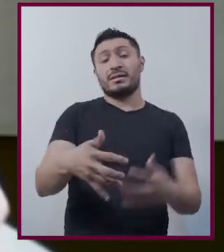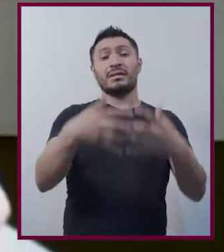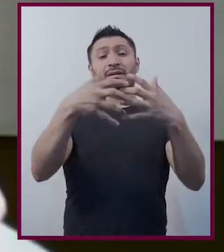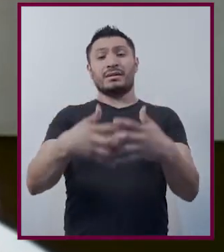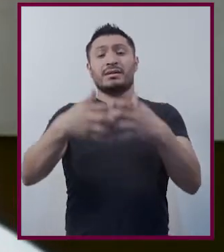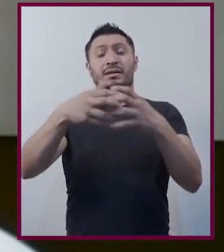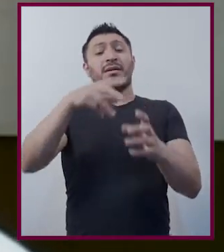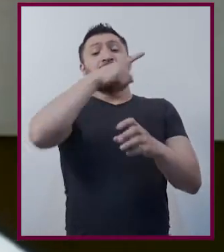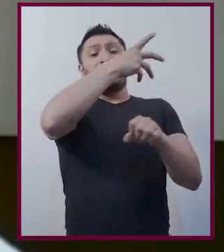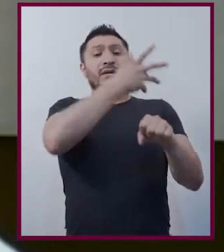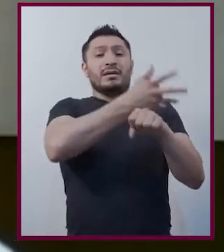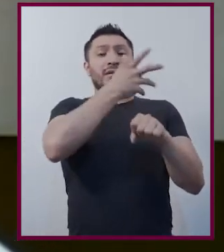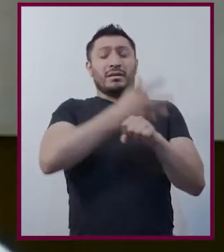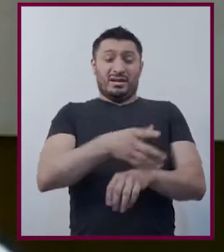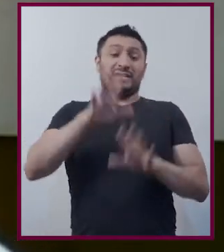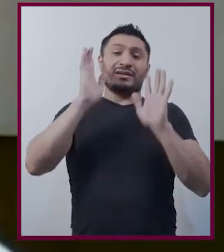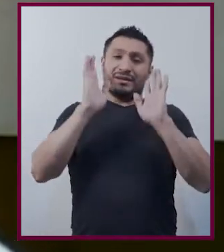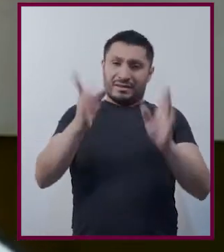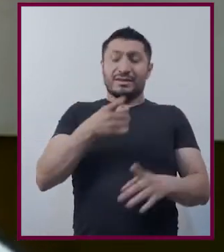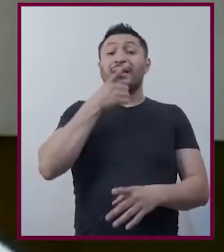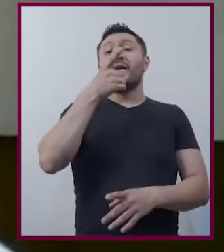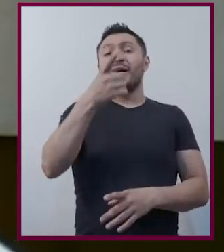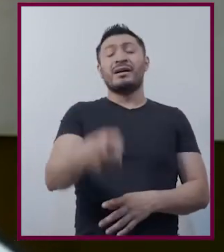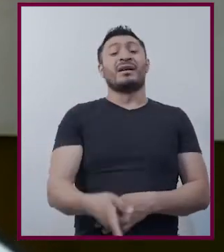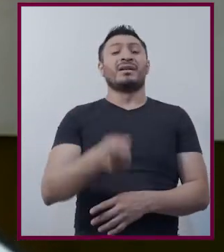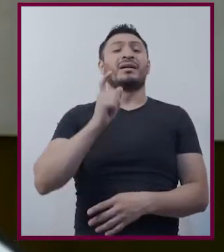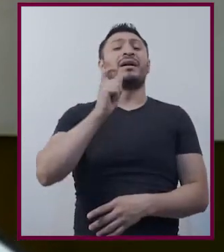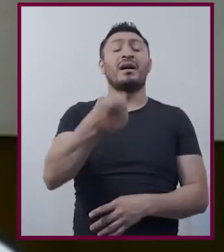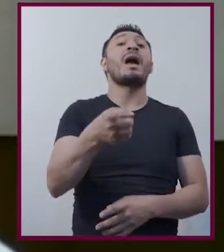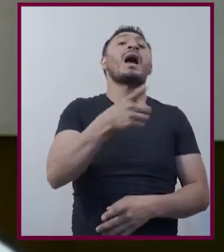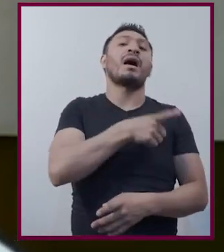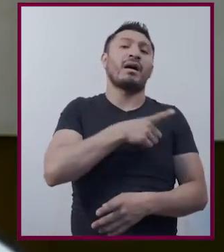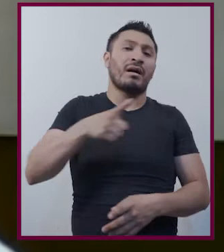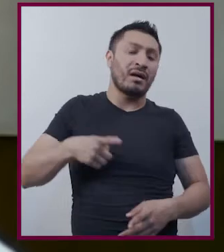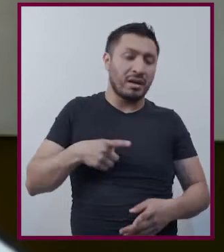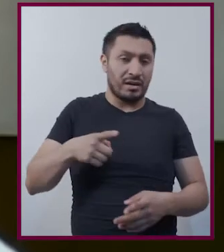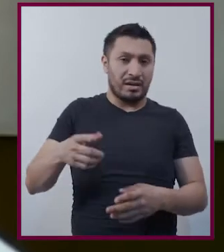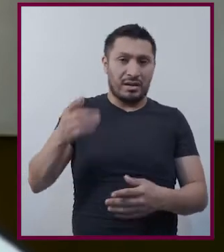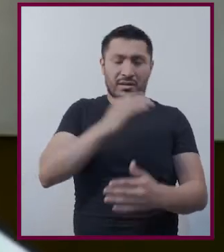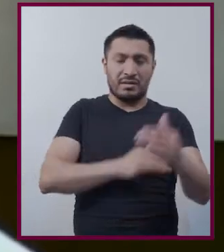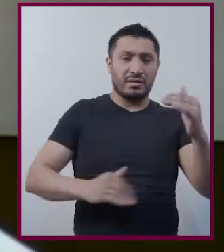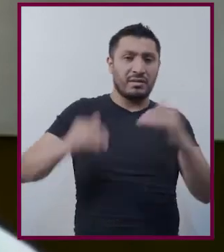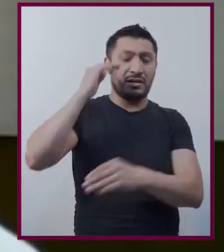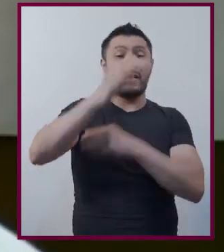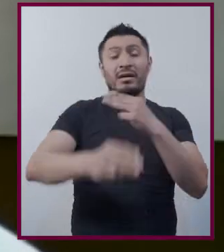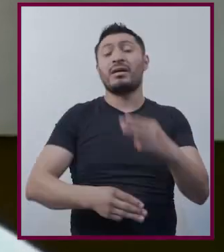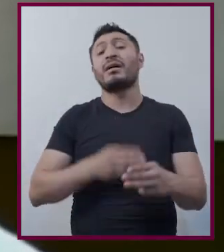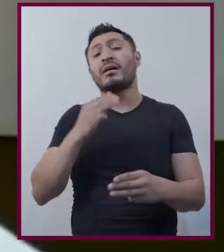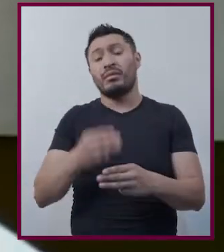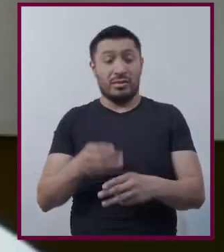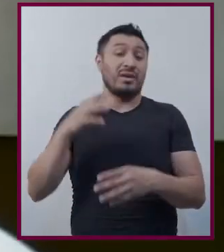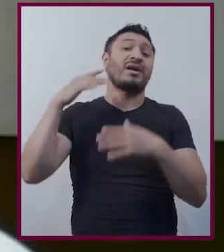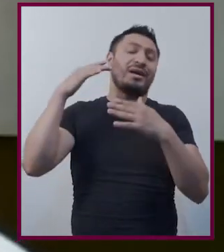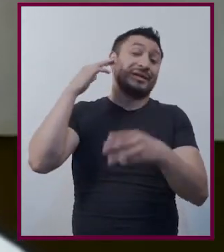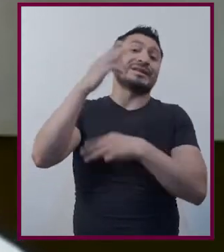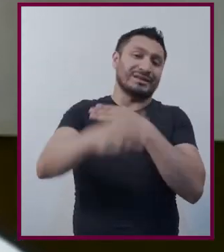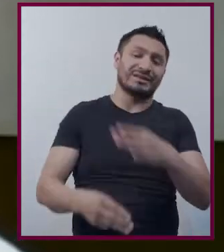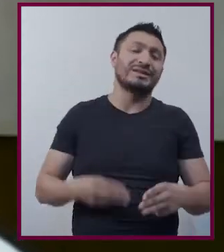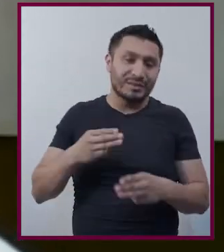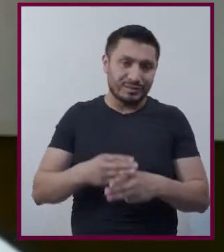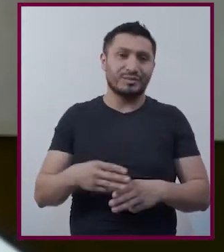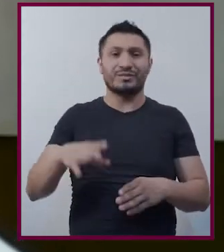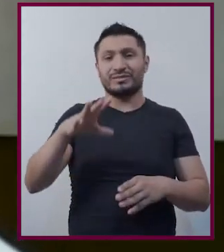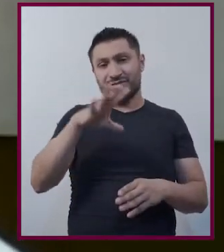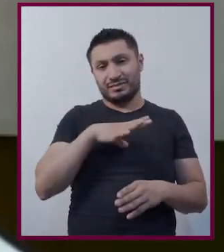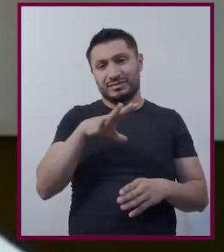que Estados Unidos nos ha dicho que debe imperar en el mundo. Por supuesto, en el mundo